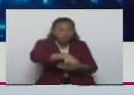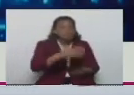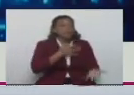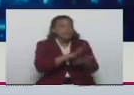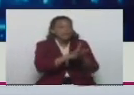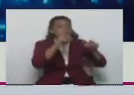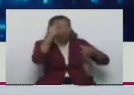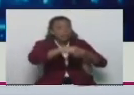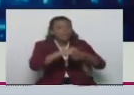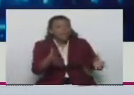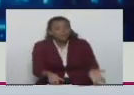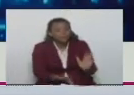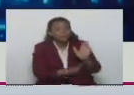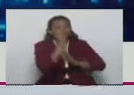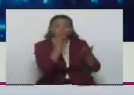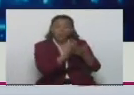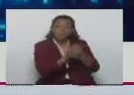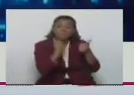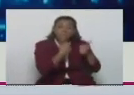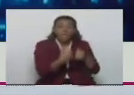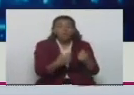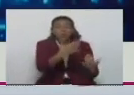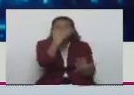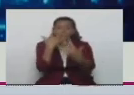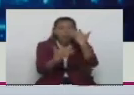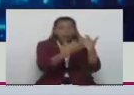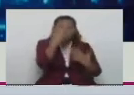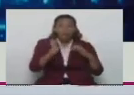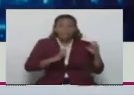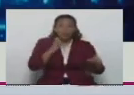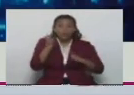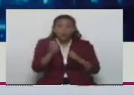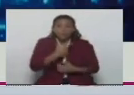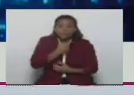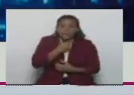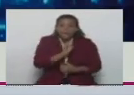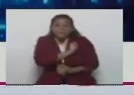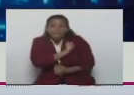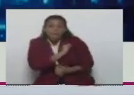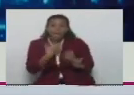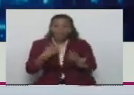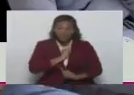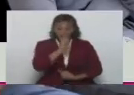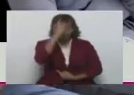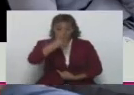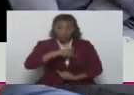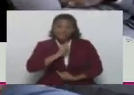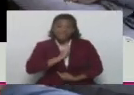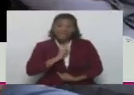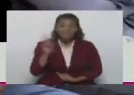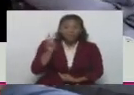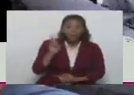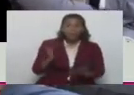país, porque lo estamos recuperando. Entonces es una manipulación de una emoción para convertirla en deseo de venganza y de odio.